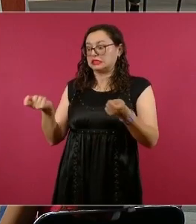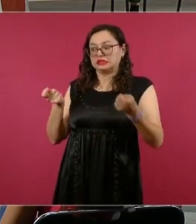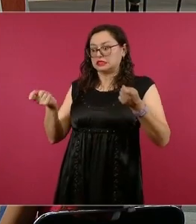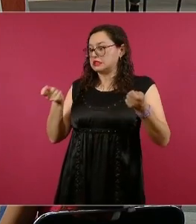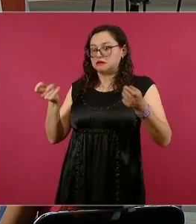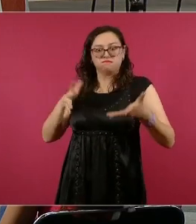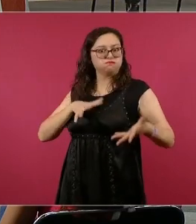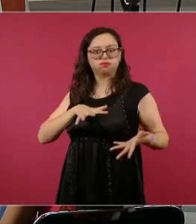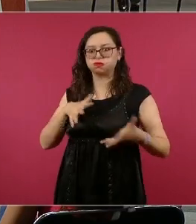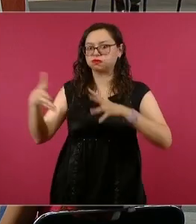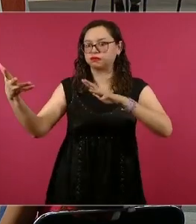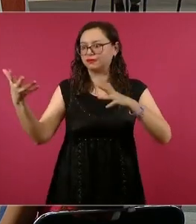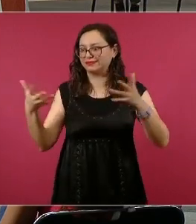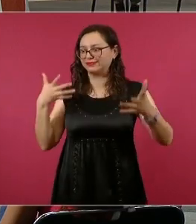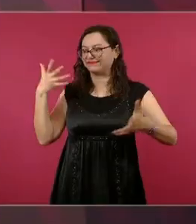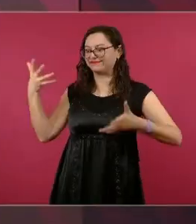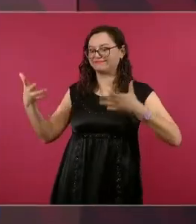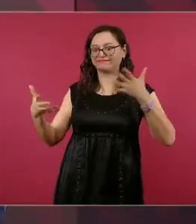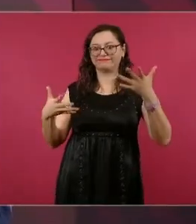y